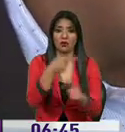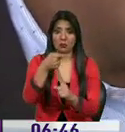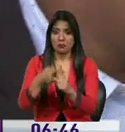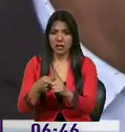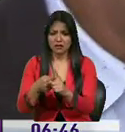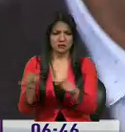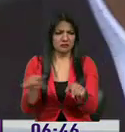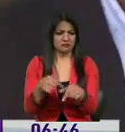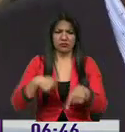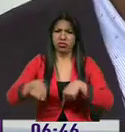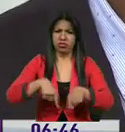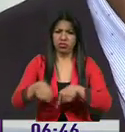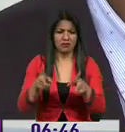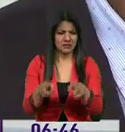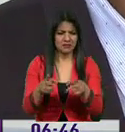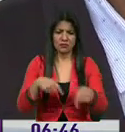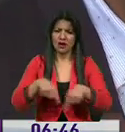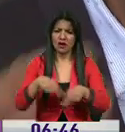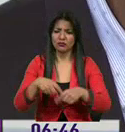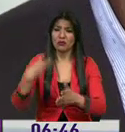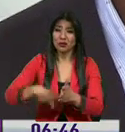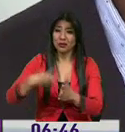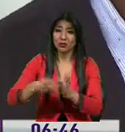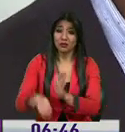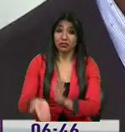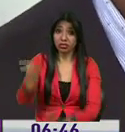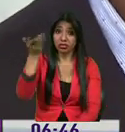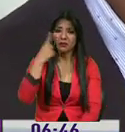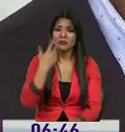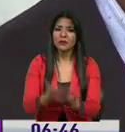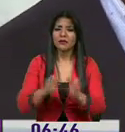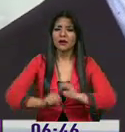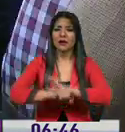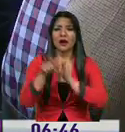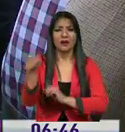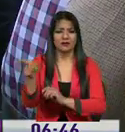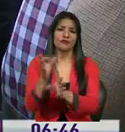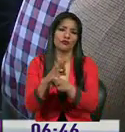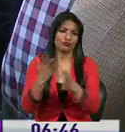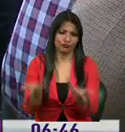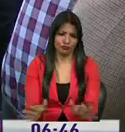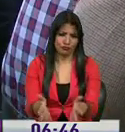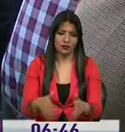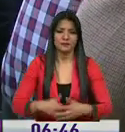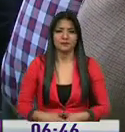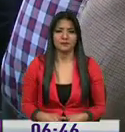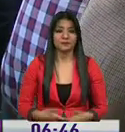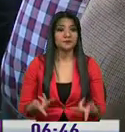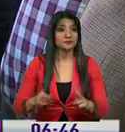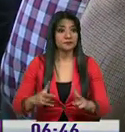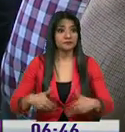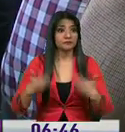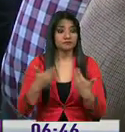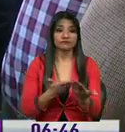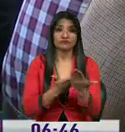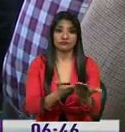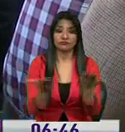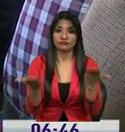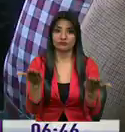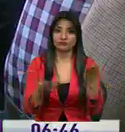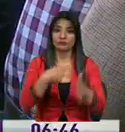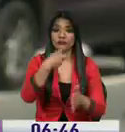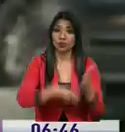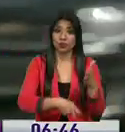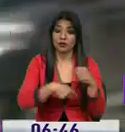similar. Eso no puede darse. Es una prueba clara de que algo está mal. Además, sustentaron sus quejas comparando las multas por exceso